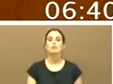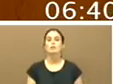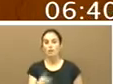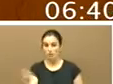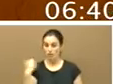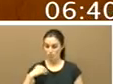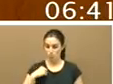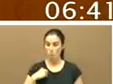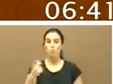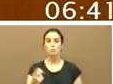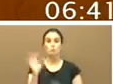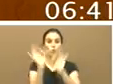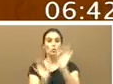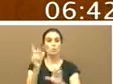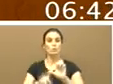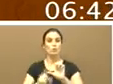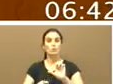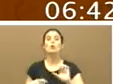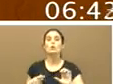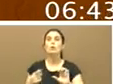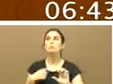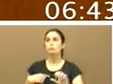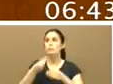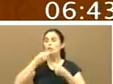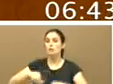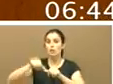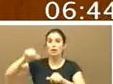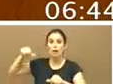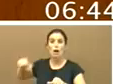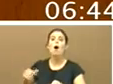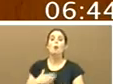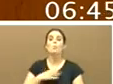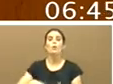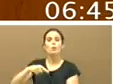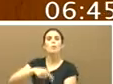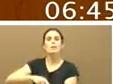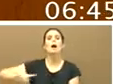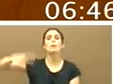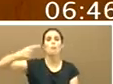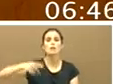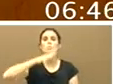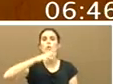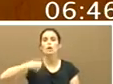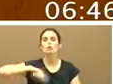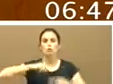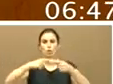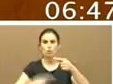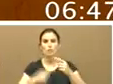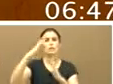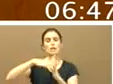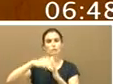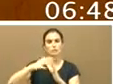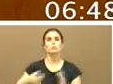cupo extremeño puede ser, a nivel histórico, el más y el mejor reivindicativo. Tenemos un déficit en la infraestructura